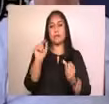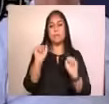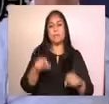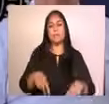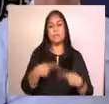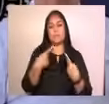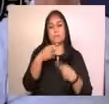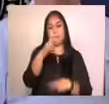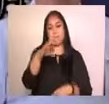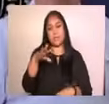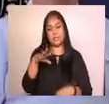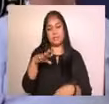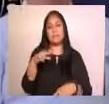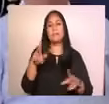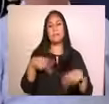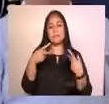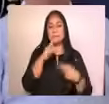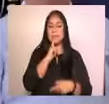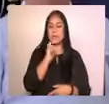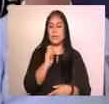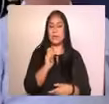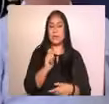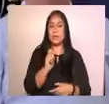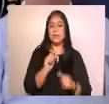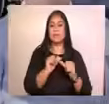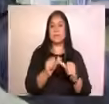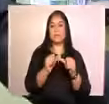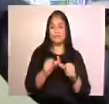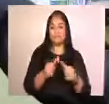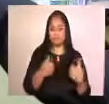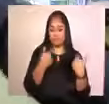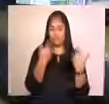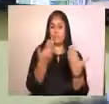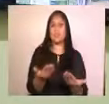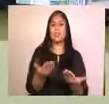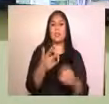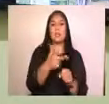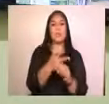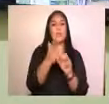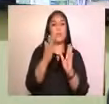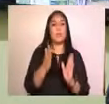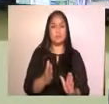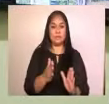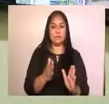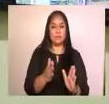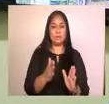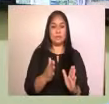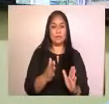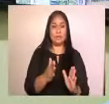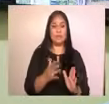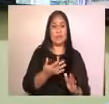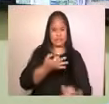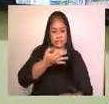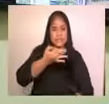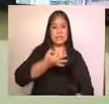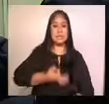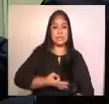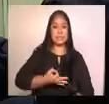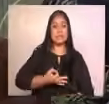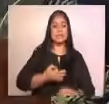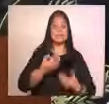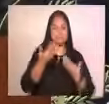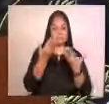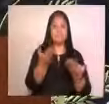paz, para que puedan vivir mejor. Seguimos dándole a los guatemaltecos la dignidad que